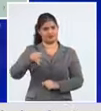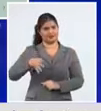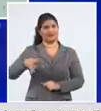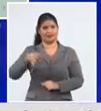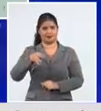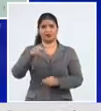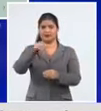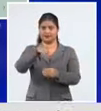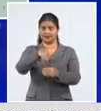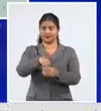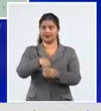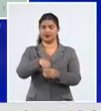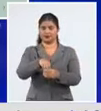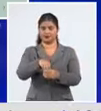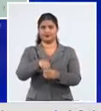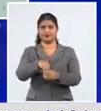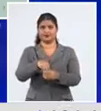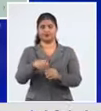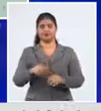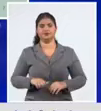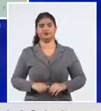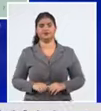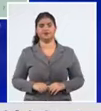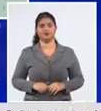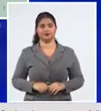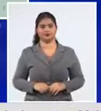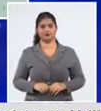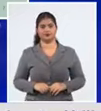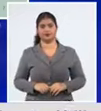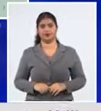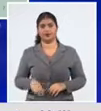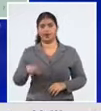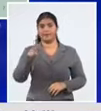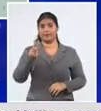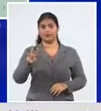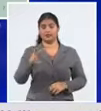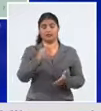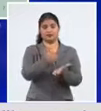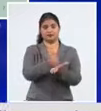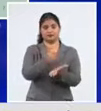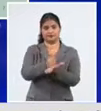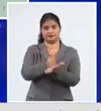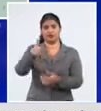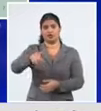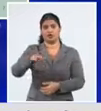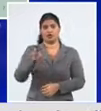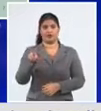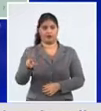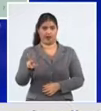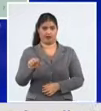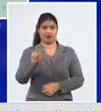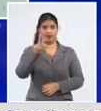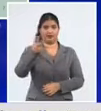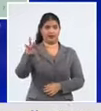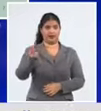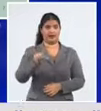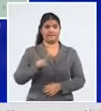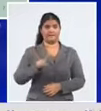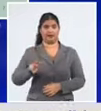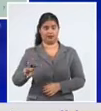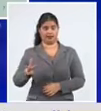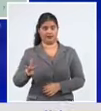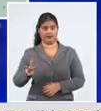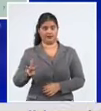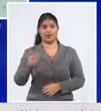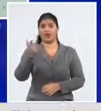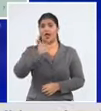compleja dentro del territorio. 23 en Matanzas y Jovellanos, en cada uno. Los Jarabos 22,